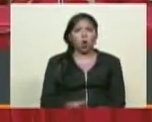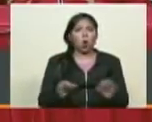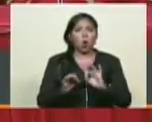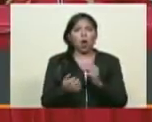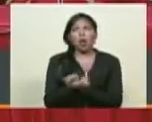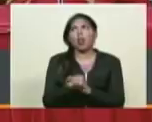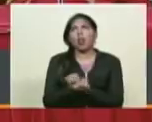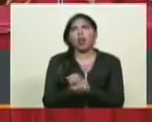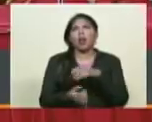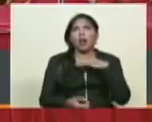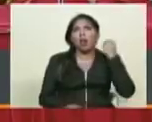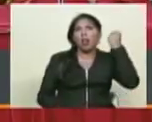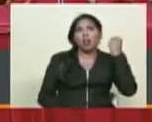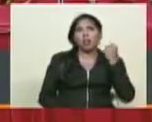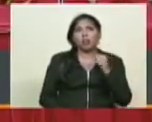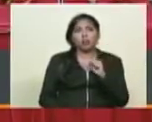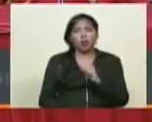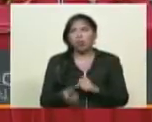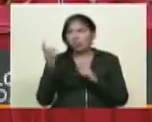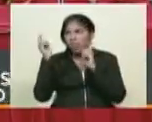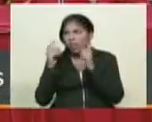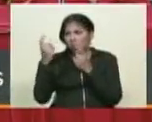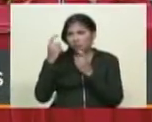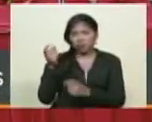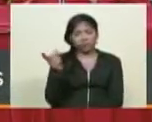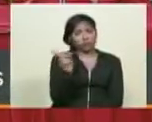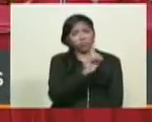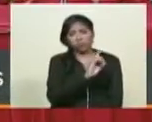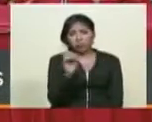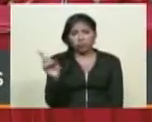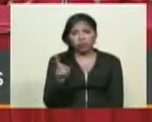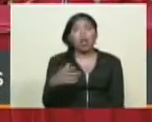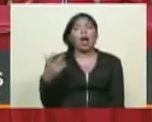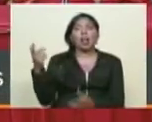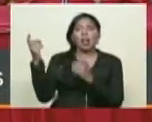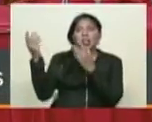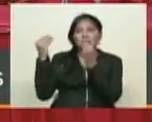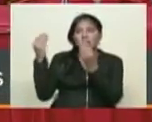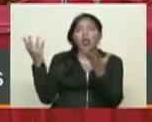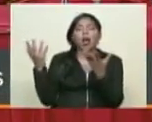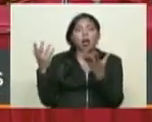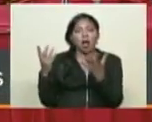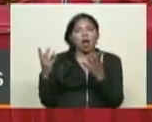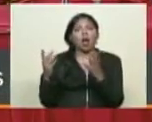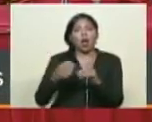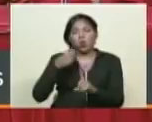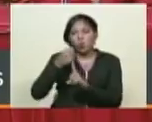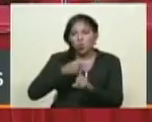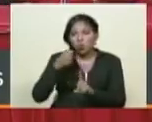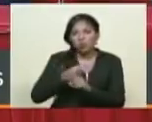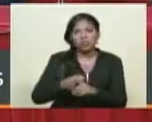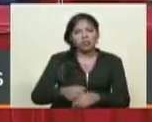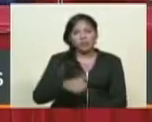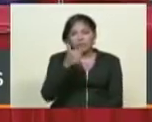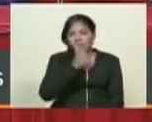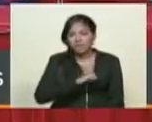vamos. No, no, Chávez no nos enseñó eso. Chávez no nos enseñó a luchar, a resistir y a vencer.